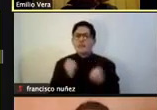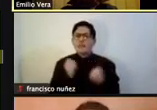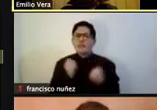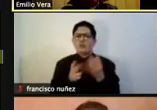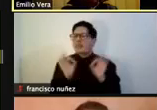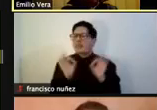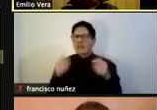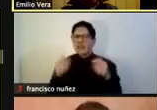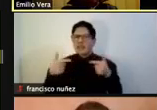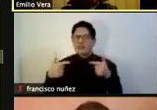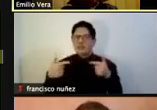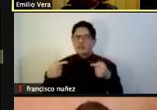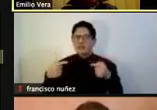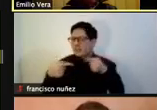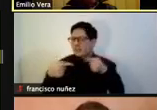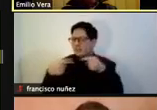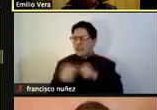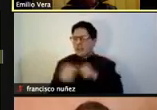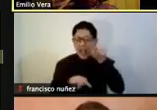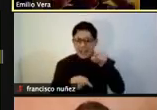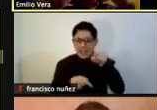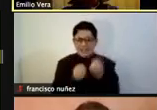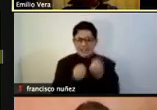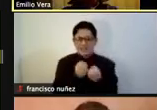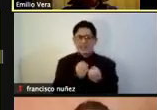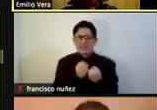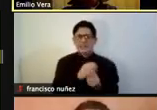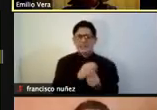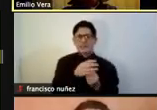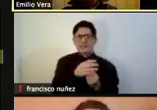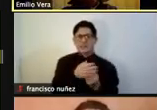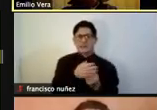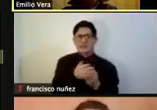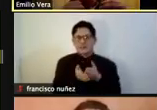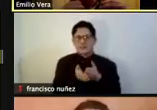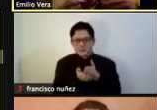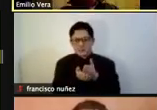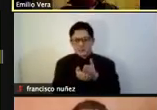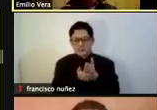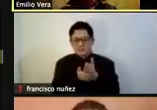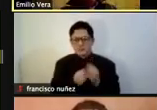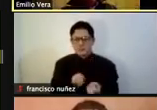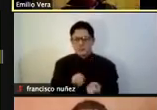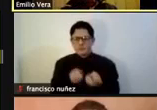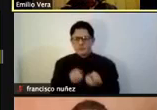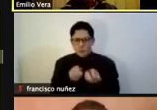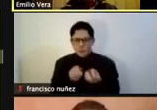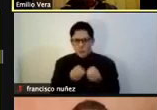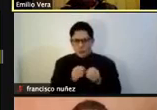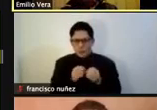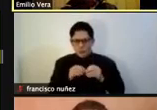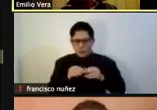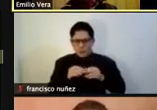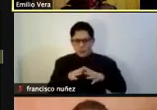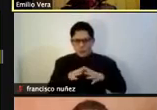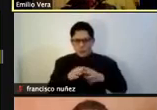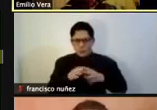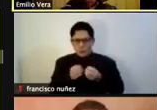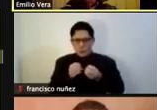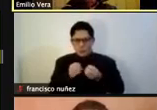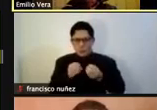acreción de magma que va formando una placa y que se va enfriando. Hay